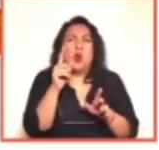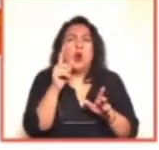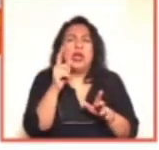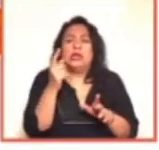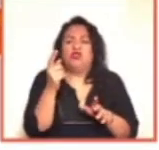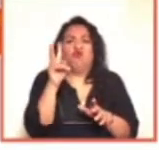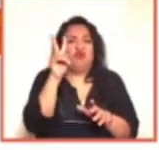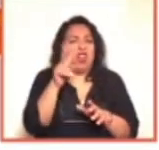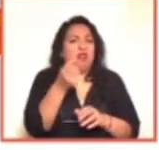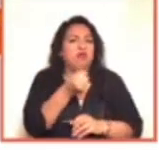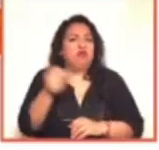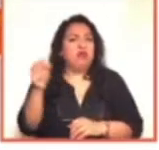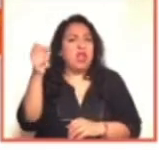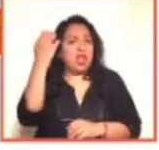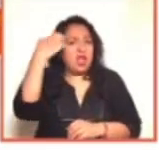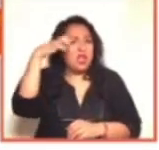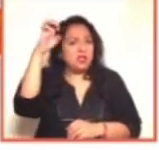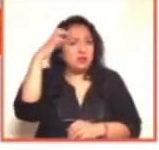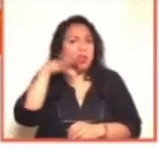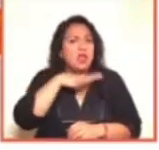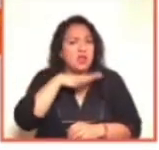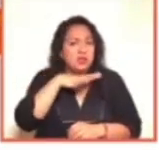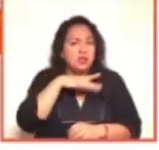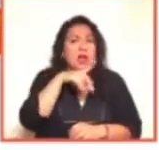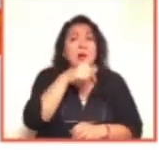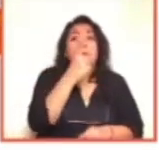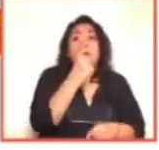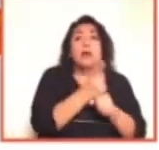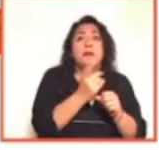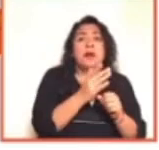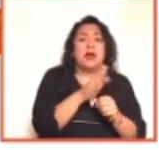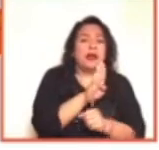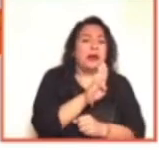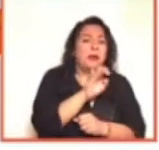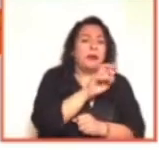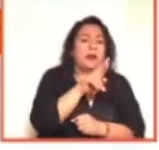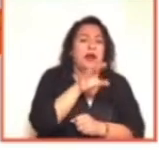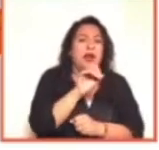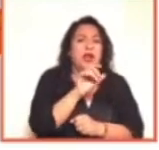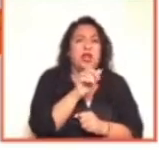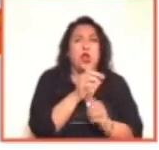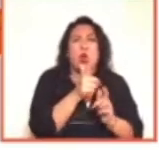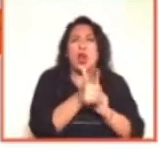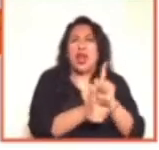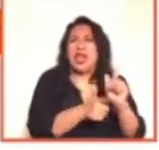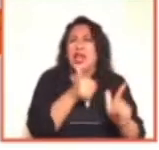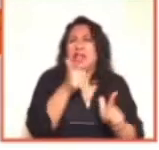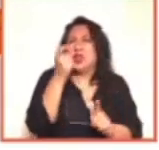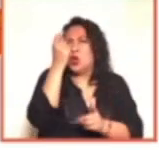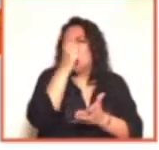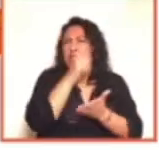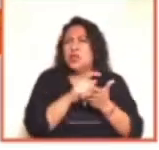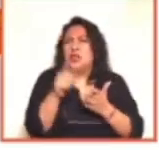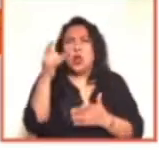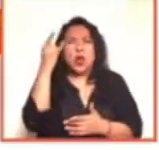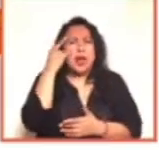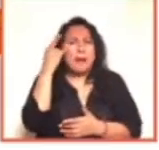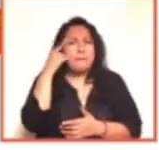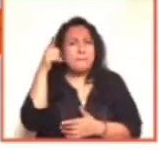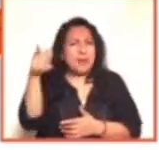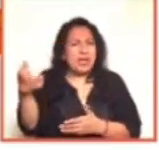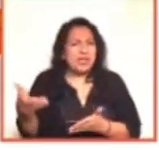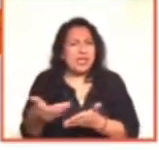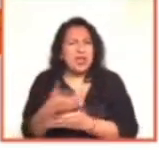sólida. La primera es Barrio Lento, de un escritor de Campeche que para muchos es como una especie de